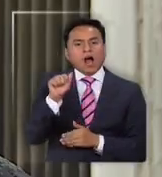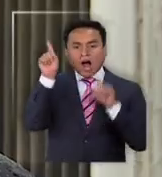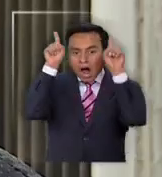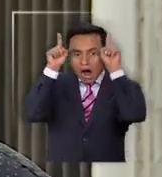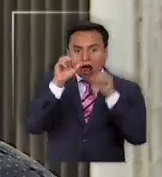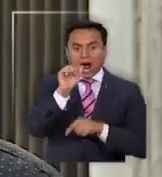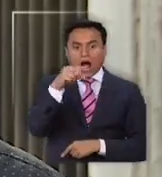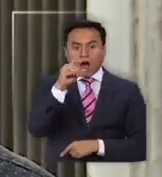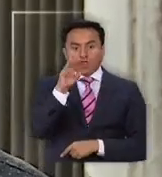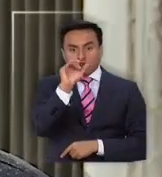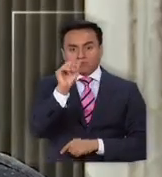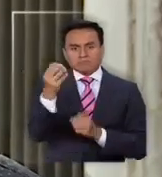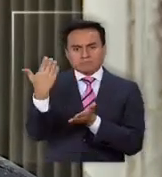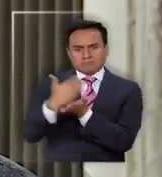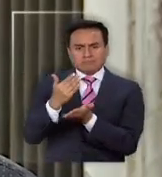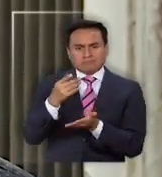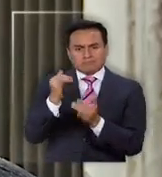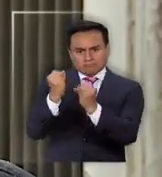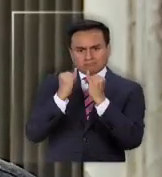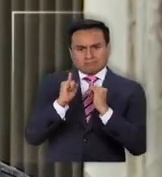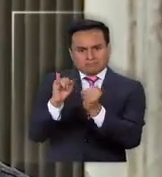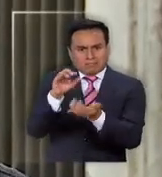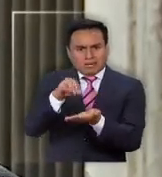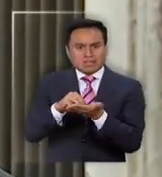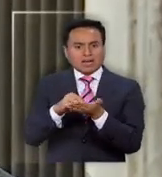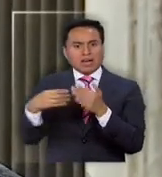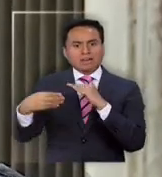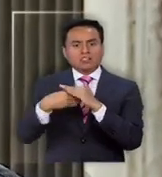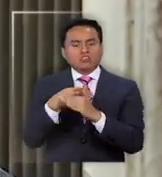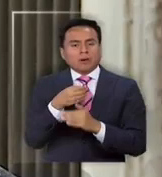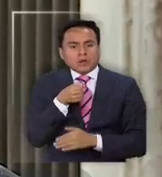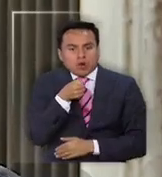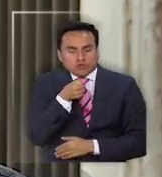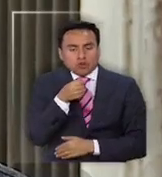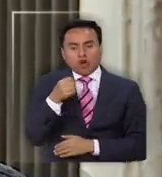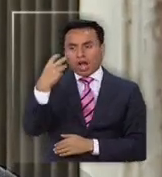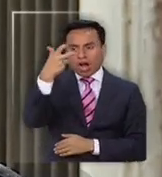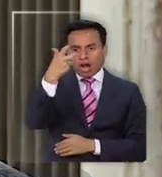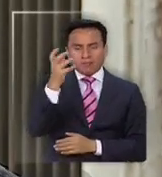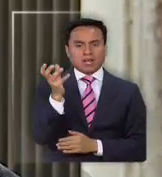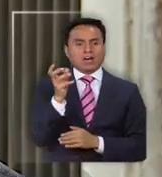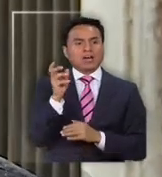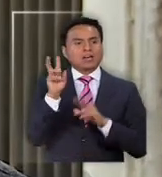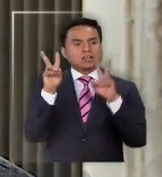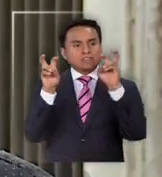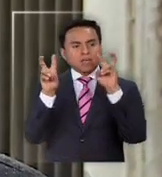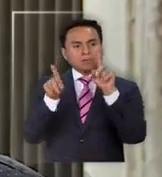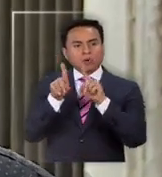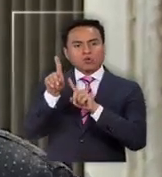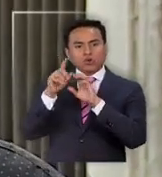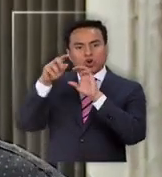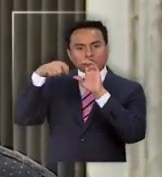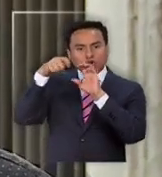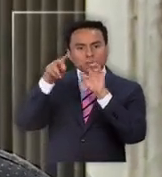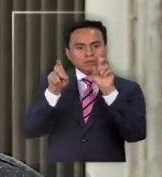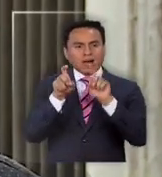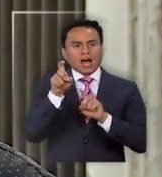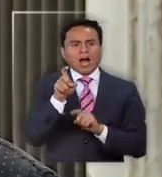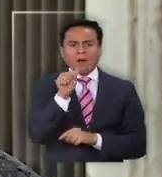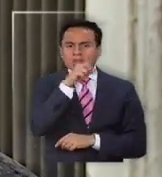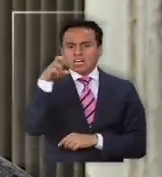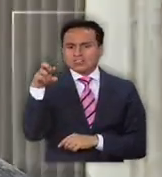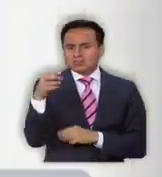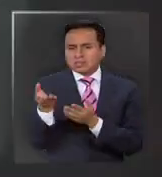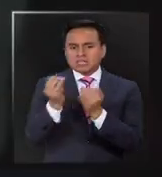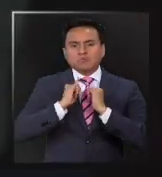exigen más información de la que debiesen utilizar. O sea, por ejemplo, acceso a micrófono, a cámara, al rollo de las cámaras, cuando son una aplicación que lo único que